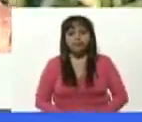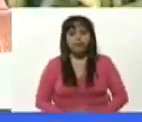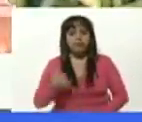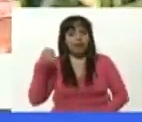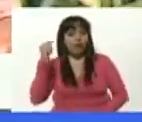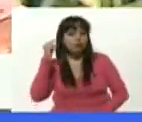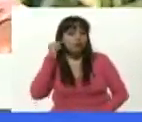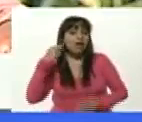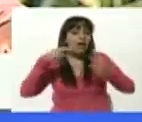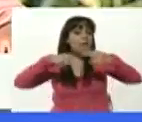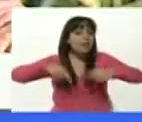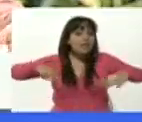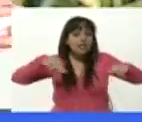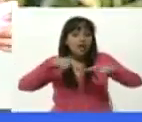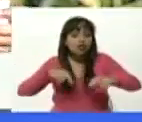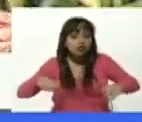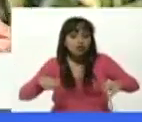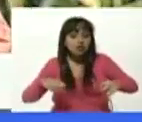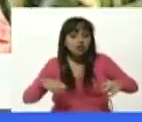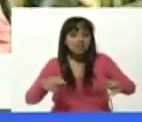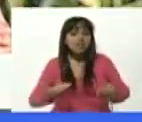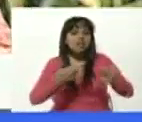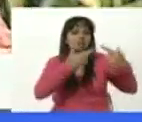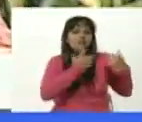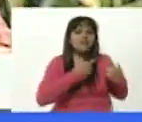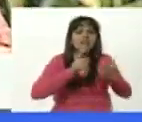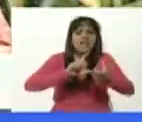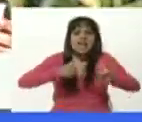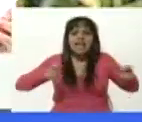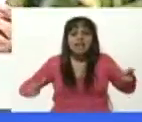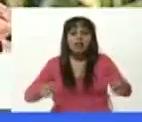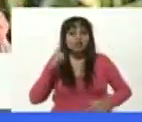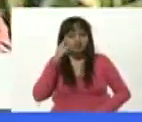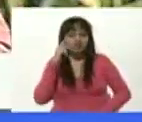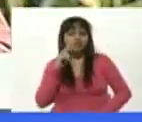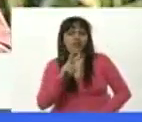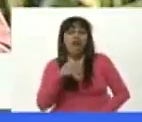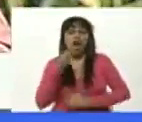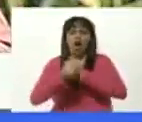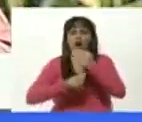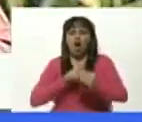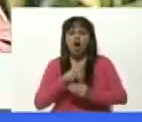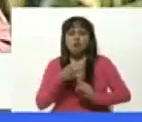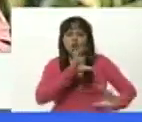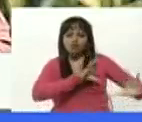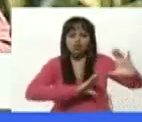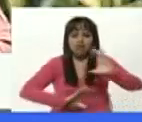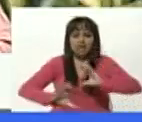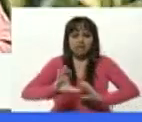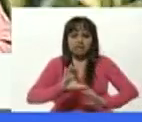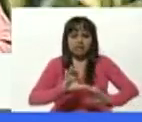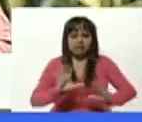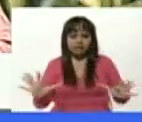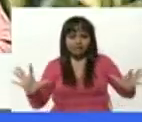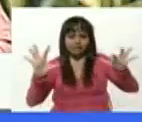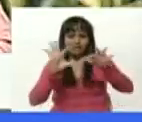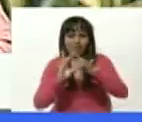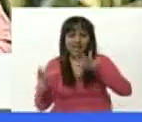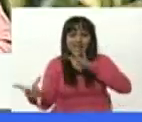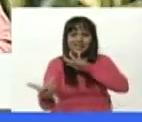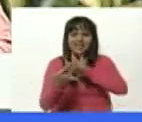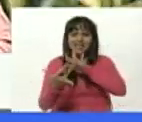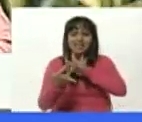investigadora de línea y gerente general, para que ustedes vean cómo la ciencia vinculada a la técnica y a la